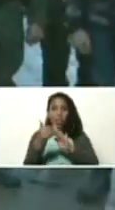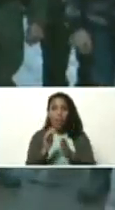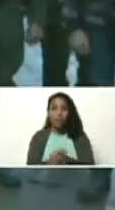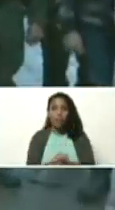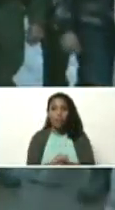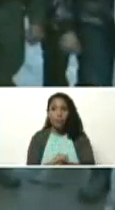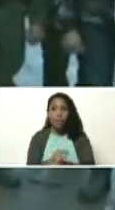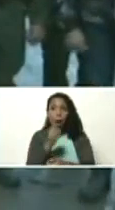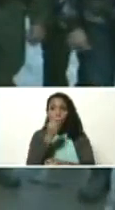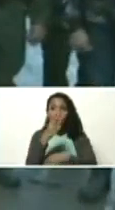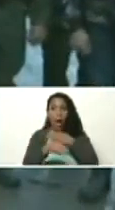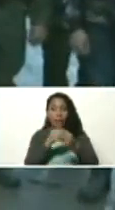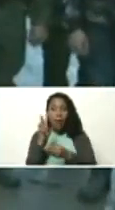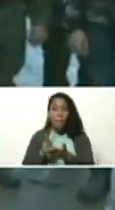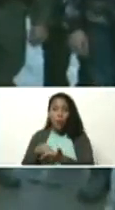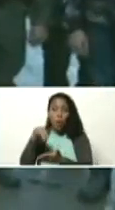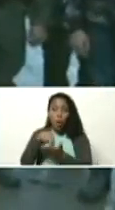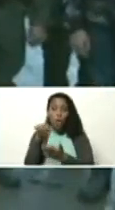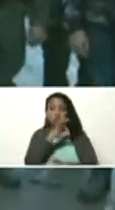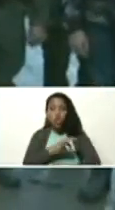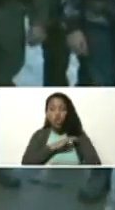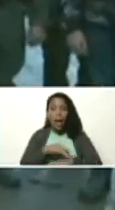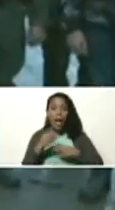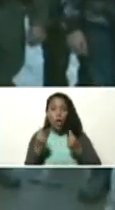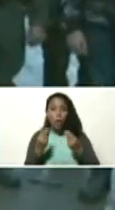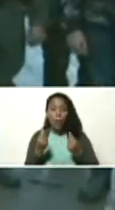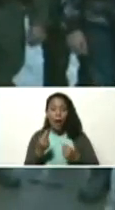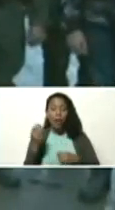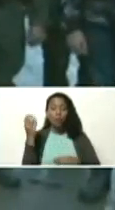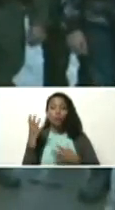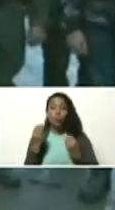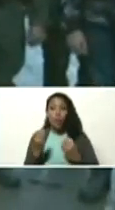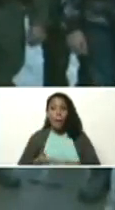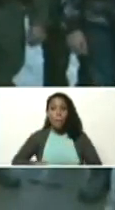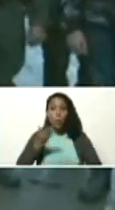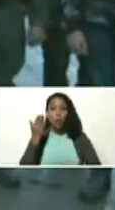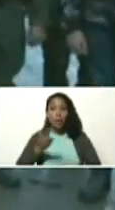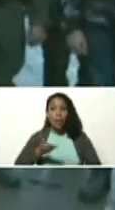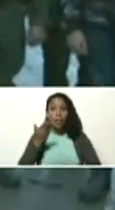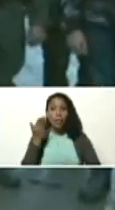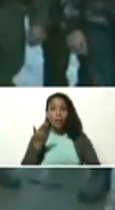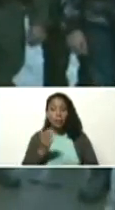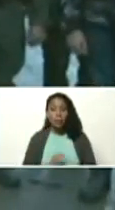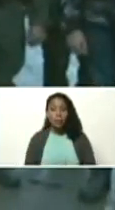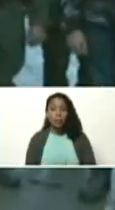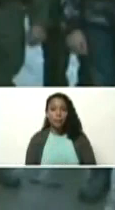Bueno, hacer el levantamiento socioeconómico también es importante.